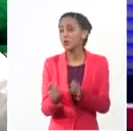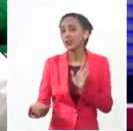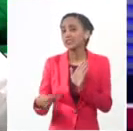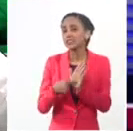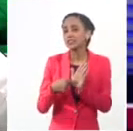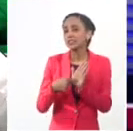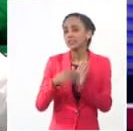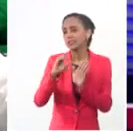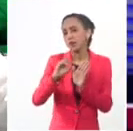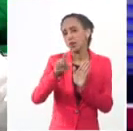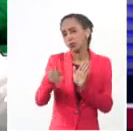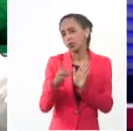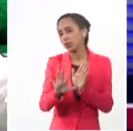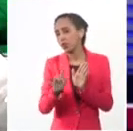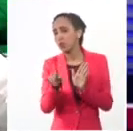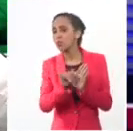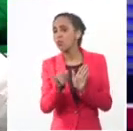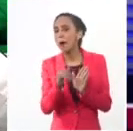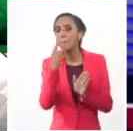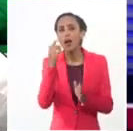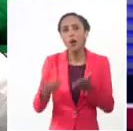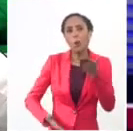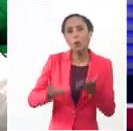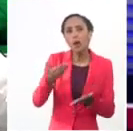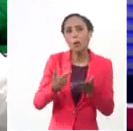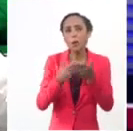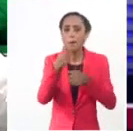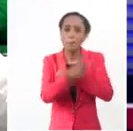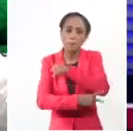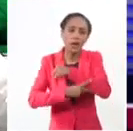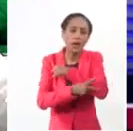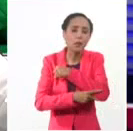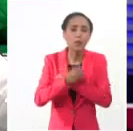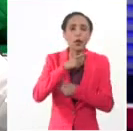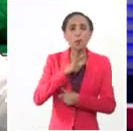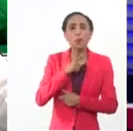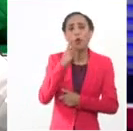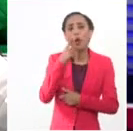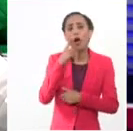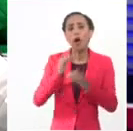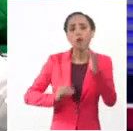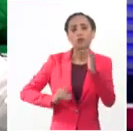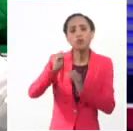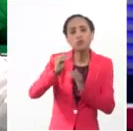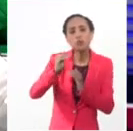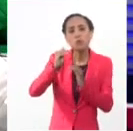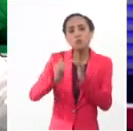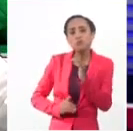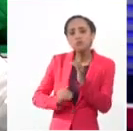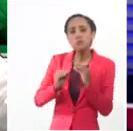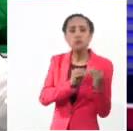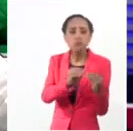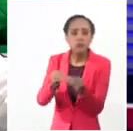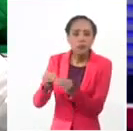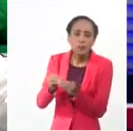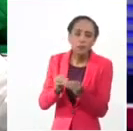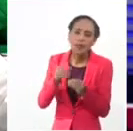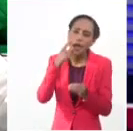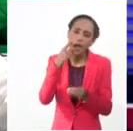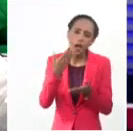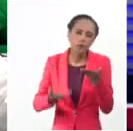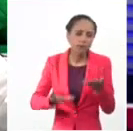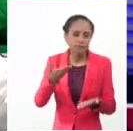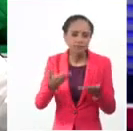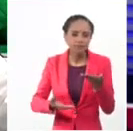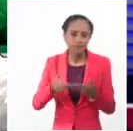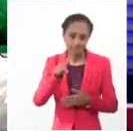para hablar de un país que tenga un número elevado de transmisión de la enfermedad. Cuando vemos